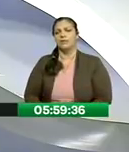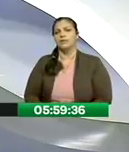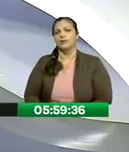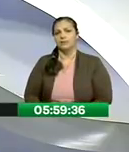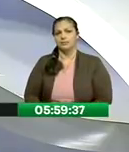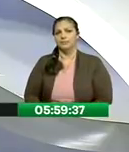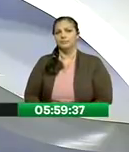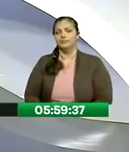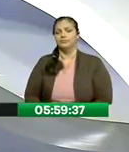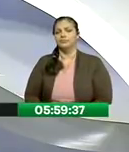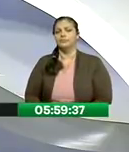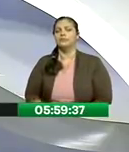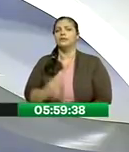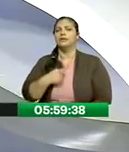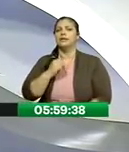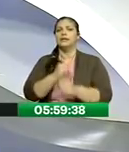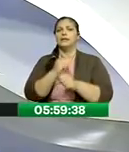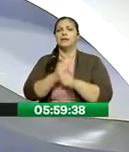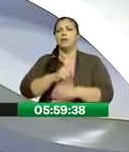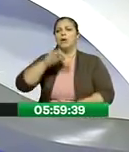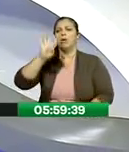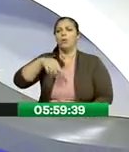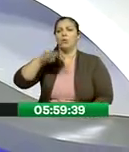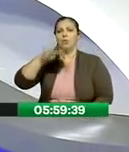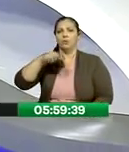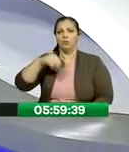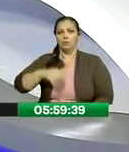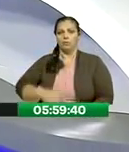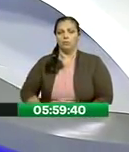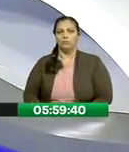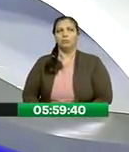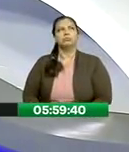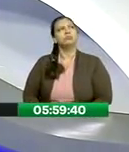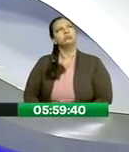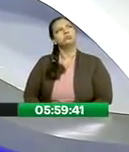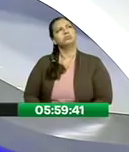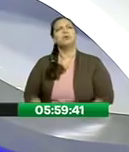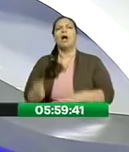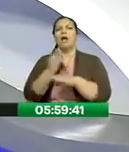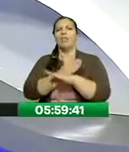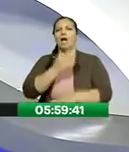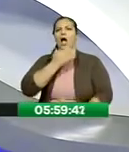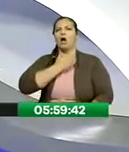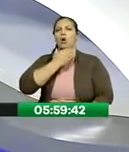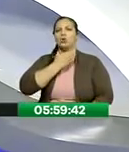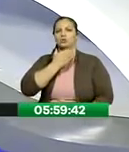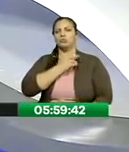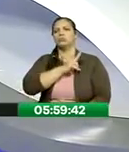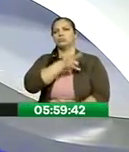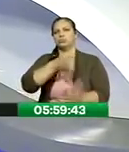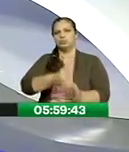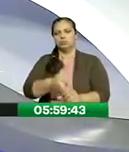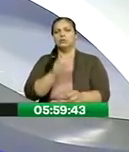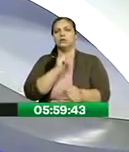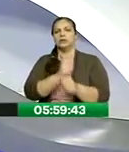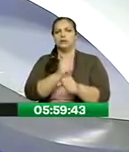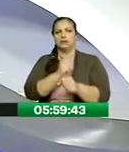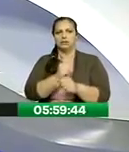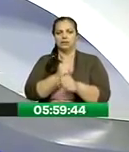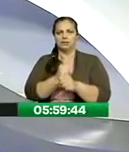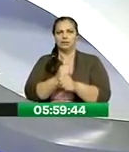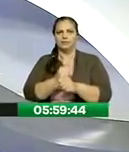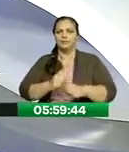En este canal estoy desde agosto. Y pues gracias a Dios voy a arribar